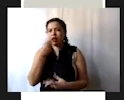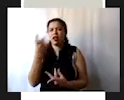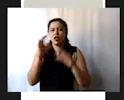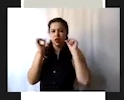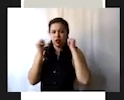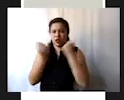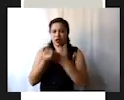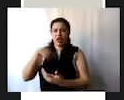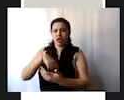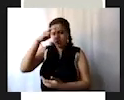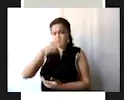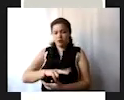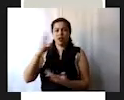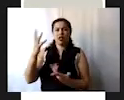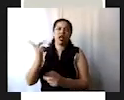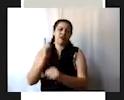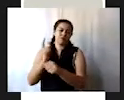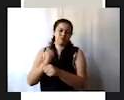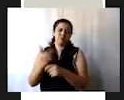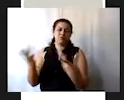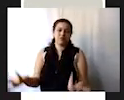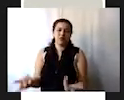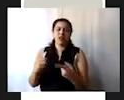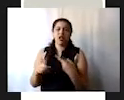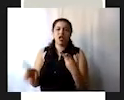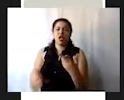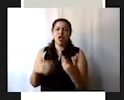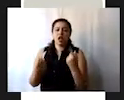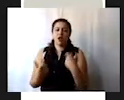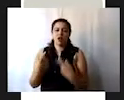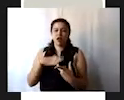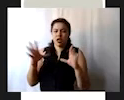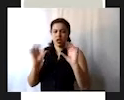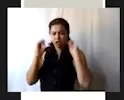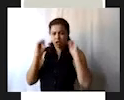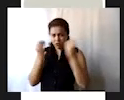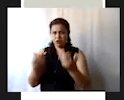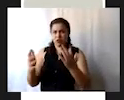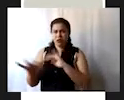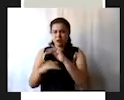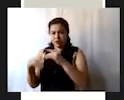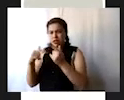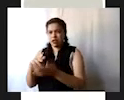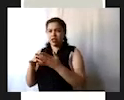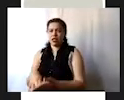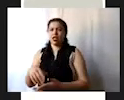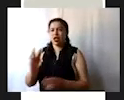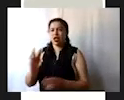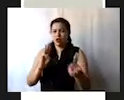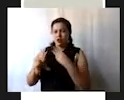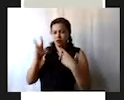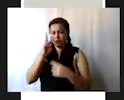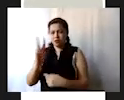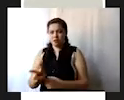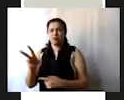en México las identifiquen. Algunas de ellas apoyan a organizaciones de base, World Vision, Save the Children, que está aquí